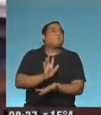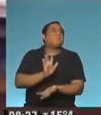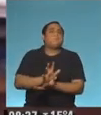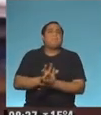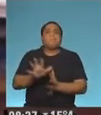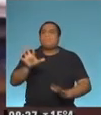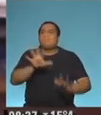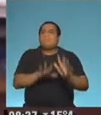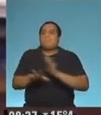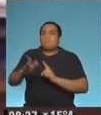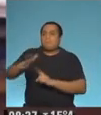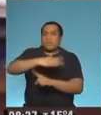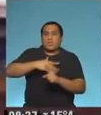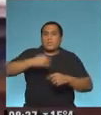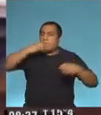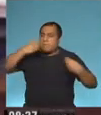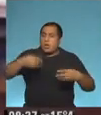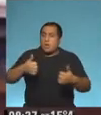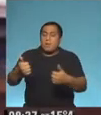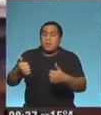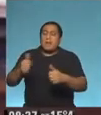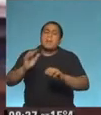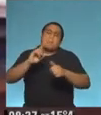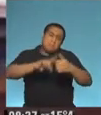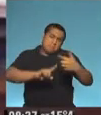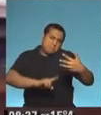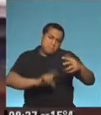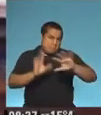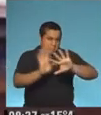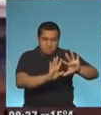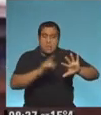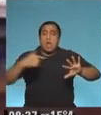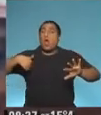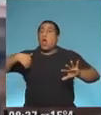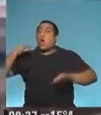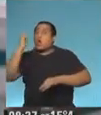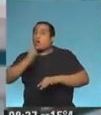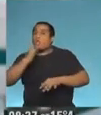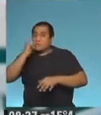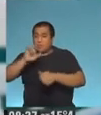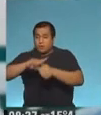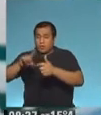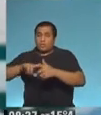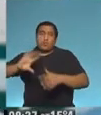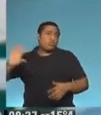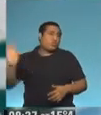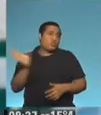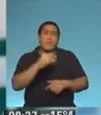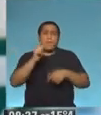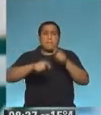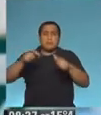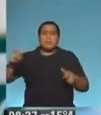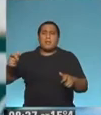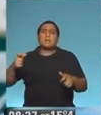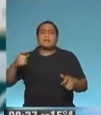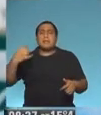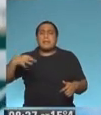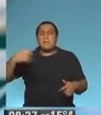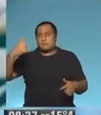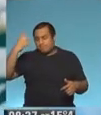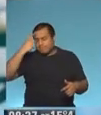mejor, etc. Pero vamos al consejo práctico que debería ser que todas las personas sean conscientes